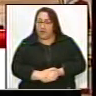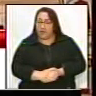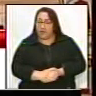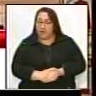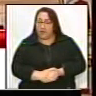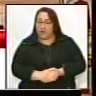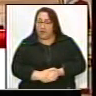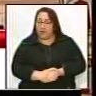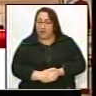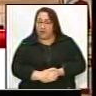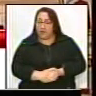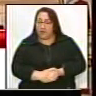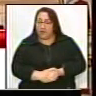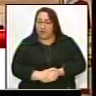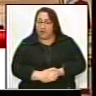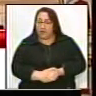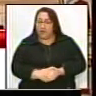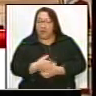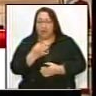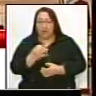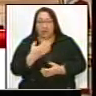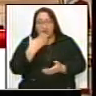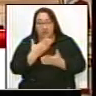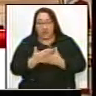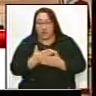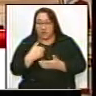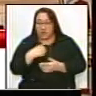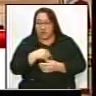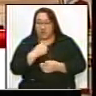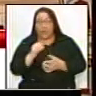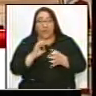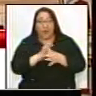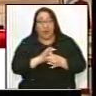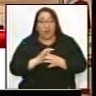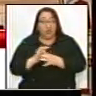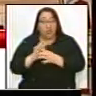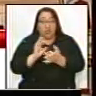Le suplicaría bastante y le agradezco a nuestros socios.